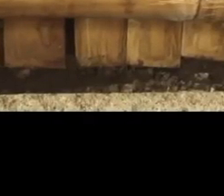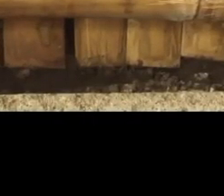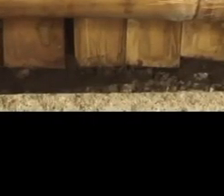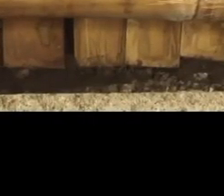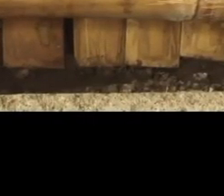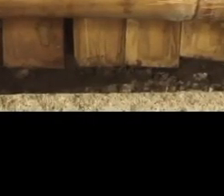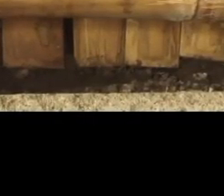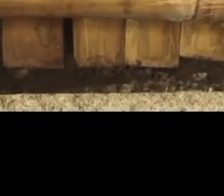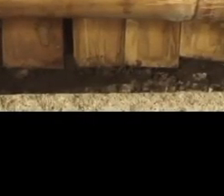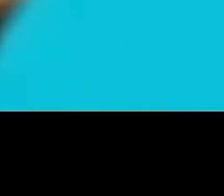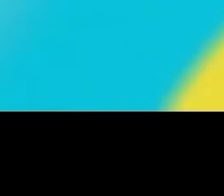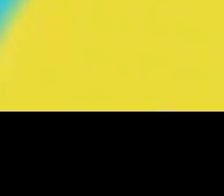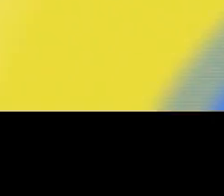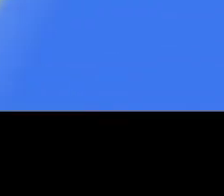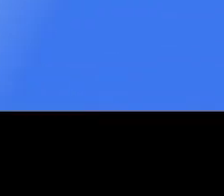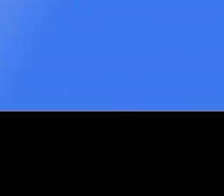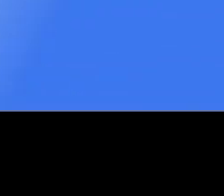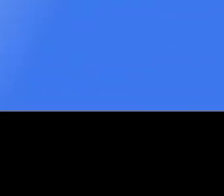i